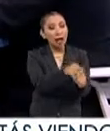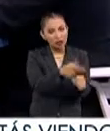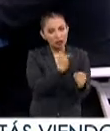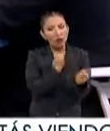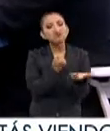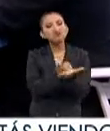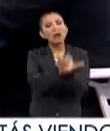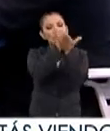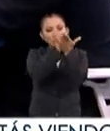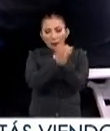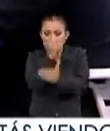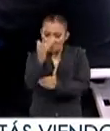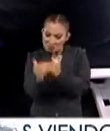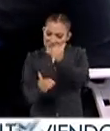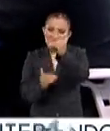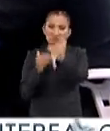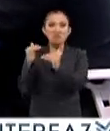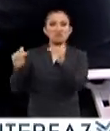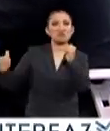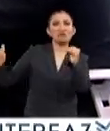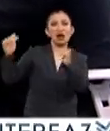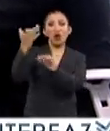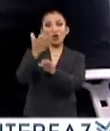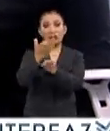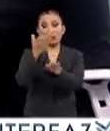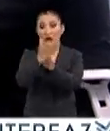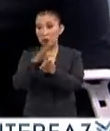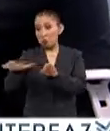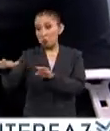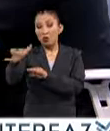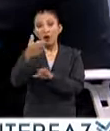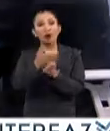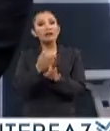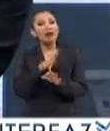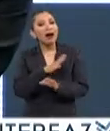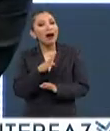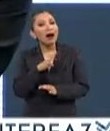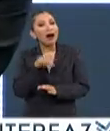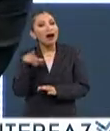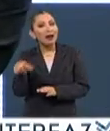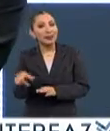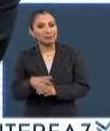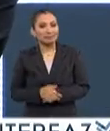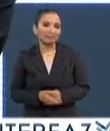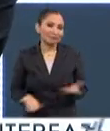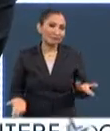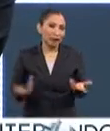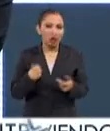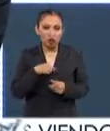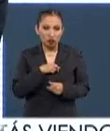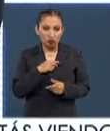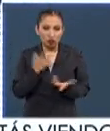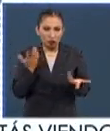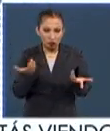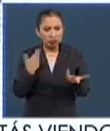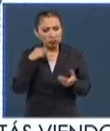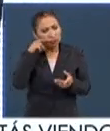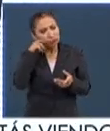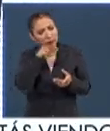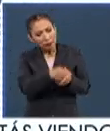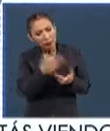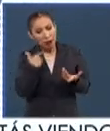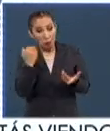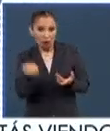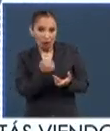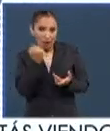le ha permitido llegar al lugar donde se encuentra. En todo caso, nosotros hemos tenido